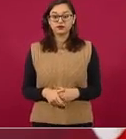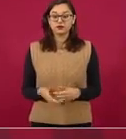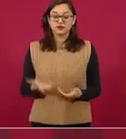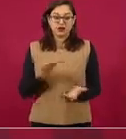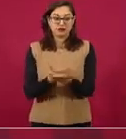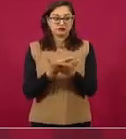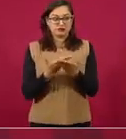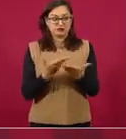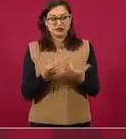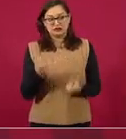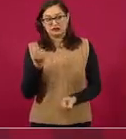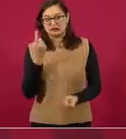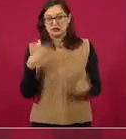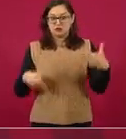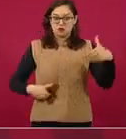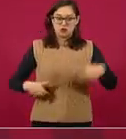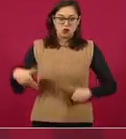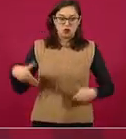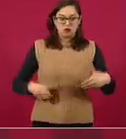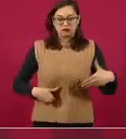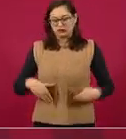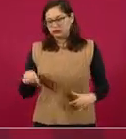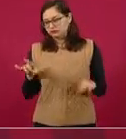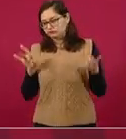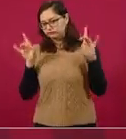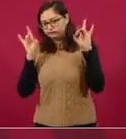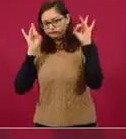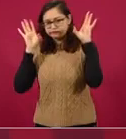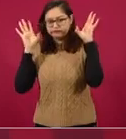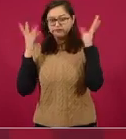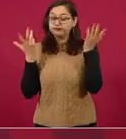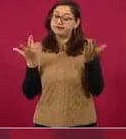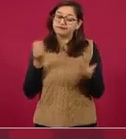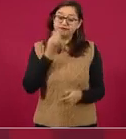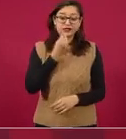moleste a algunos, hay que seguir adelante.